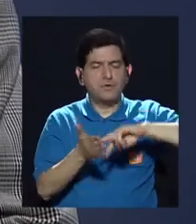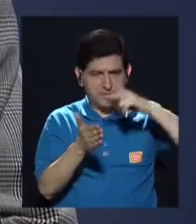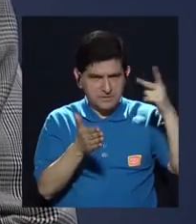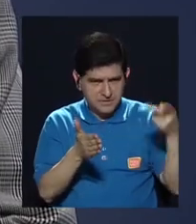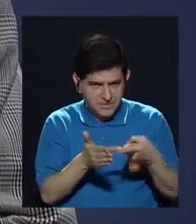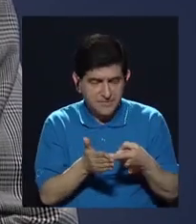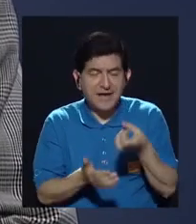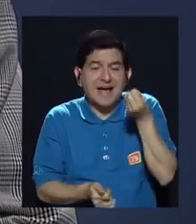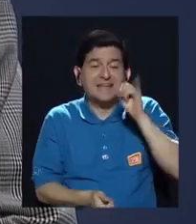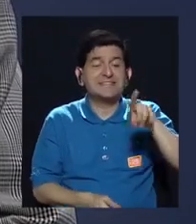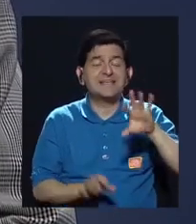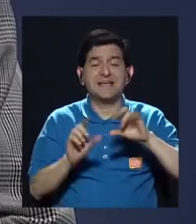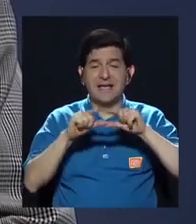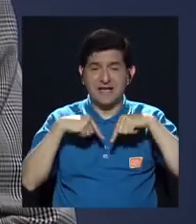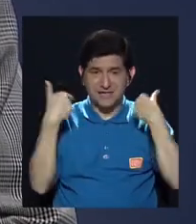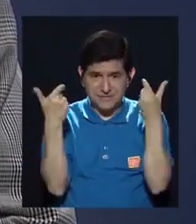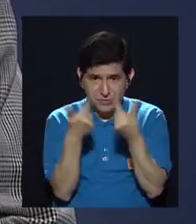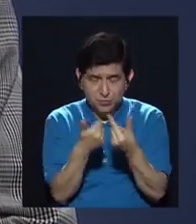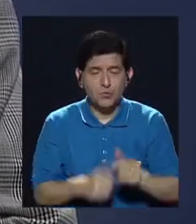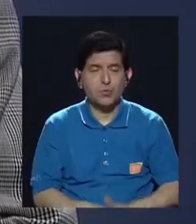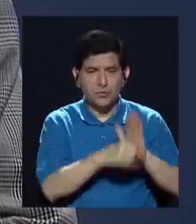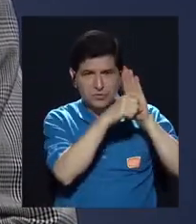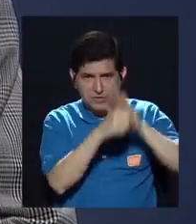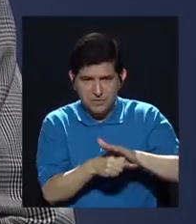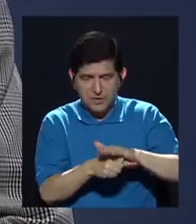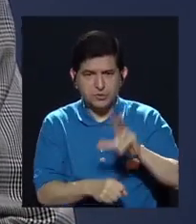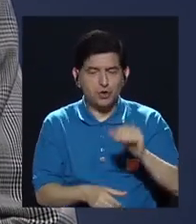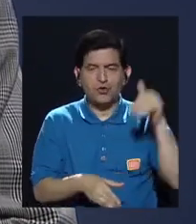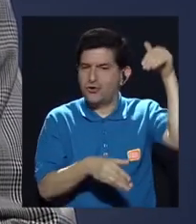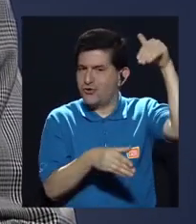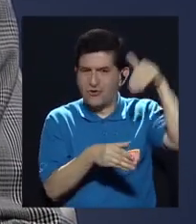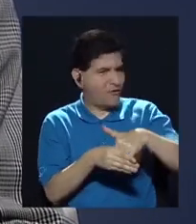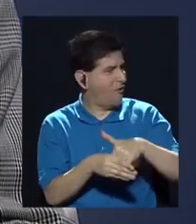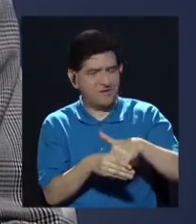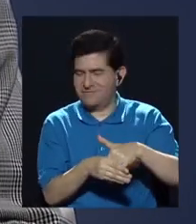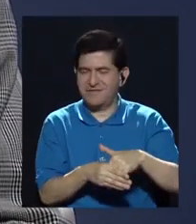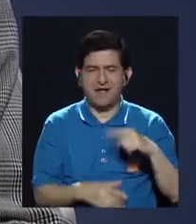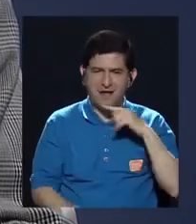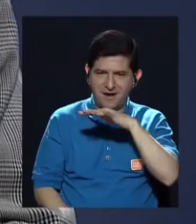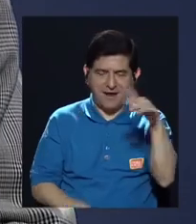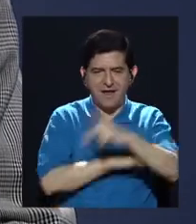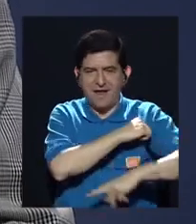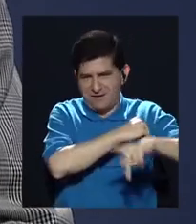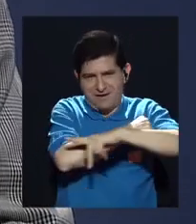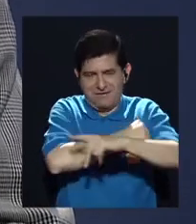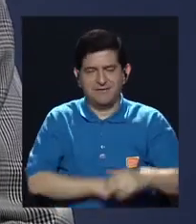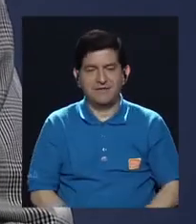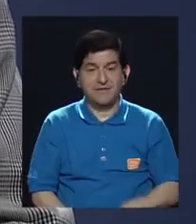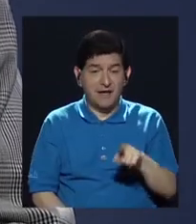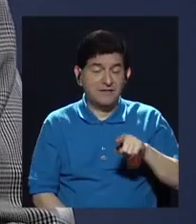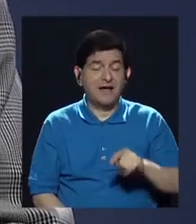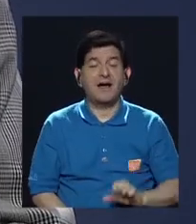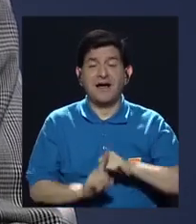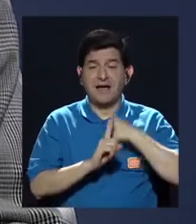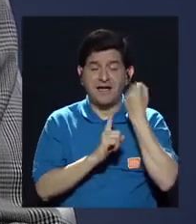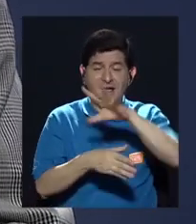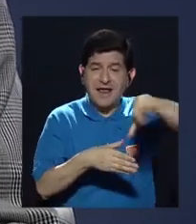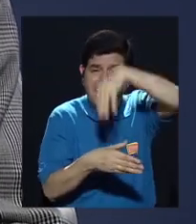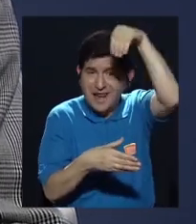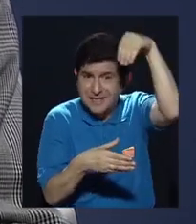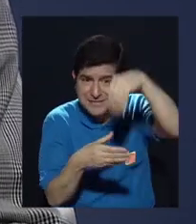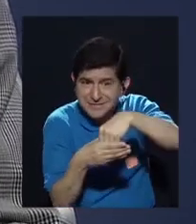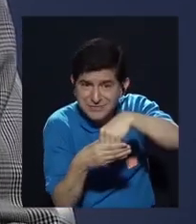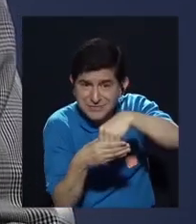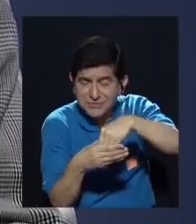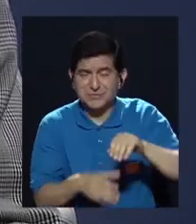ser más si esas fuerzas incontrastables no se hubieran inmiscuido en la realidad del país. Entonces, en ese contexto, uh-huh, es